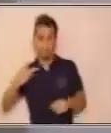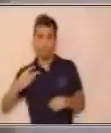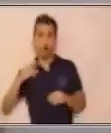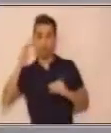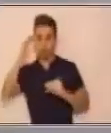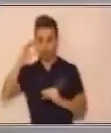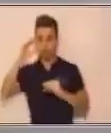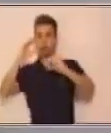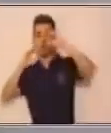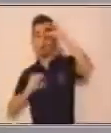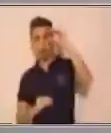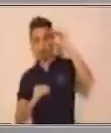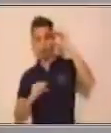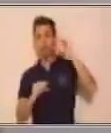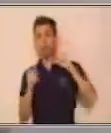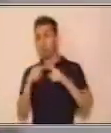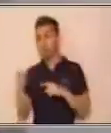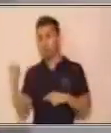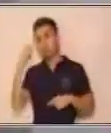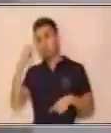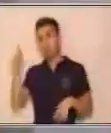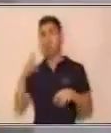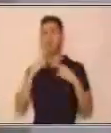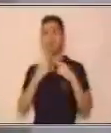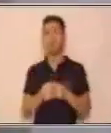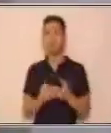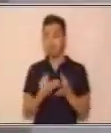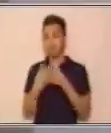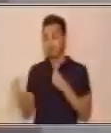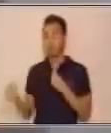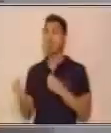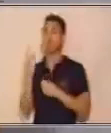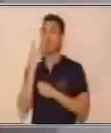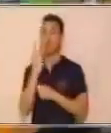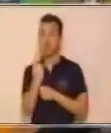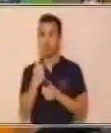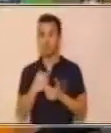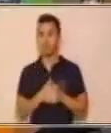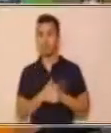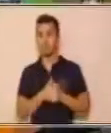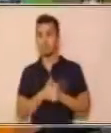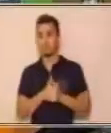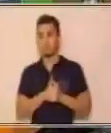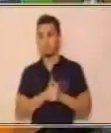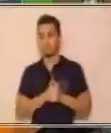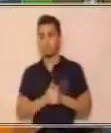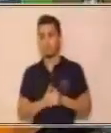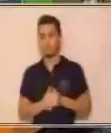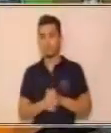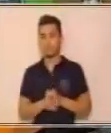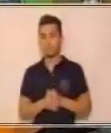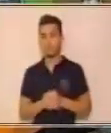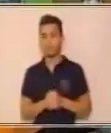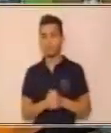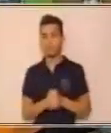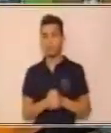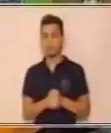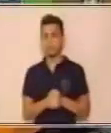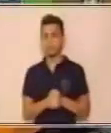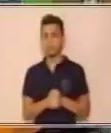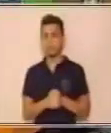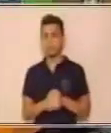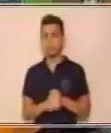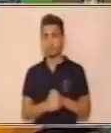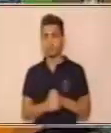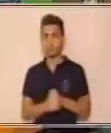numerador y al numerador lo vamos a escribir en el denominador. Y ahora los tenemos que multiplicar y ver si